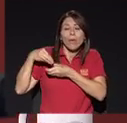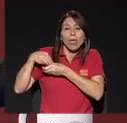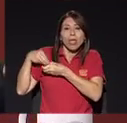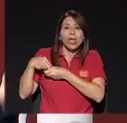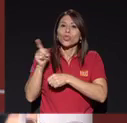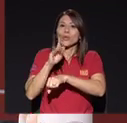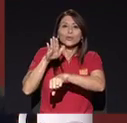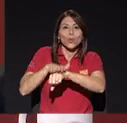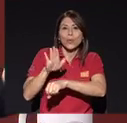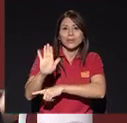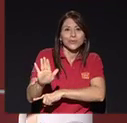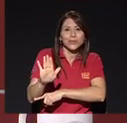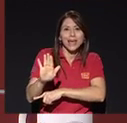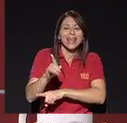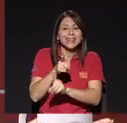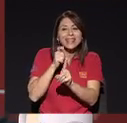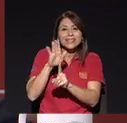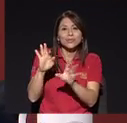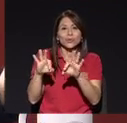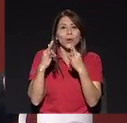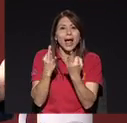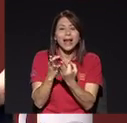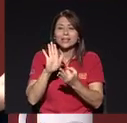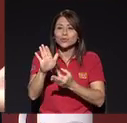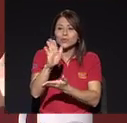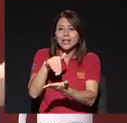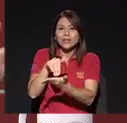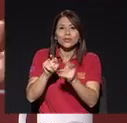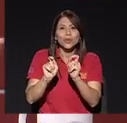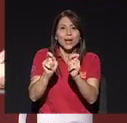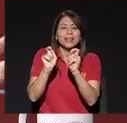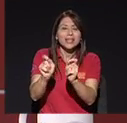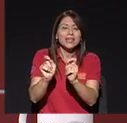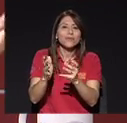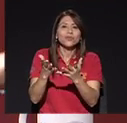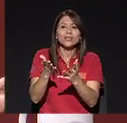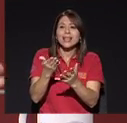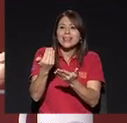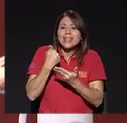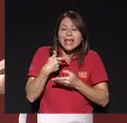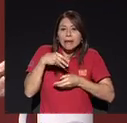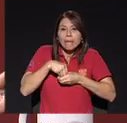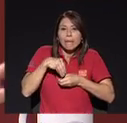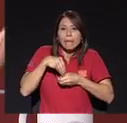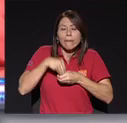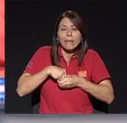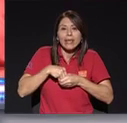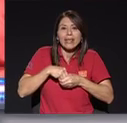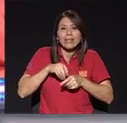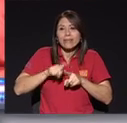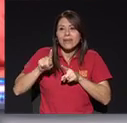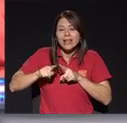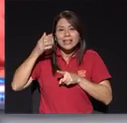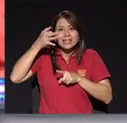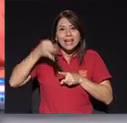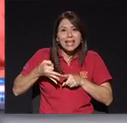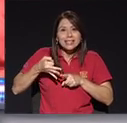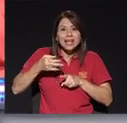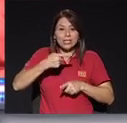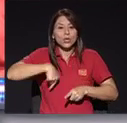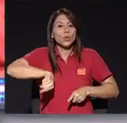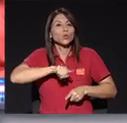sus comunidades, de sus hogares, de sus centros educativos una serie de creencias y demás, que es en la universidad